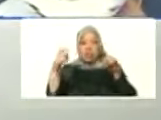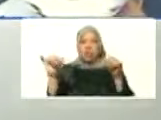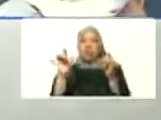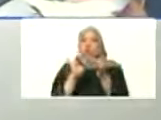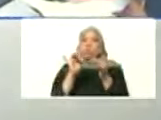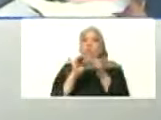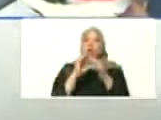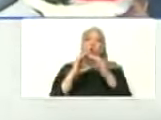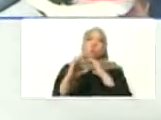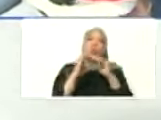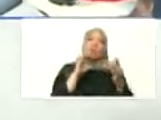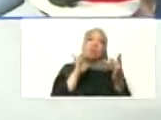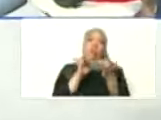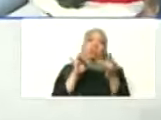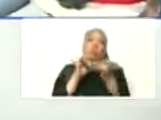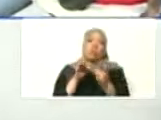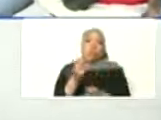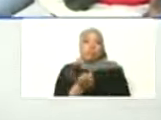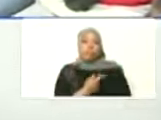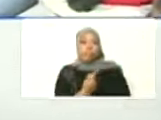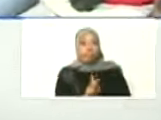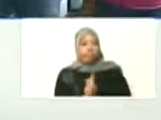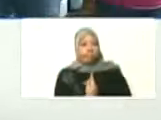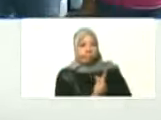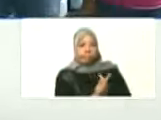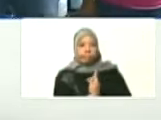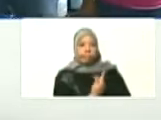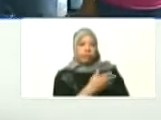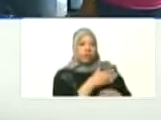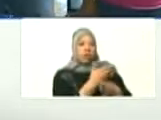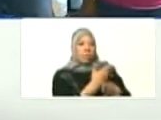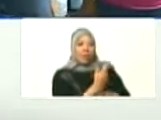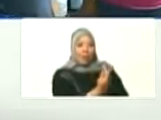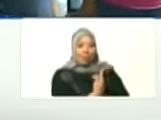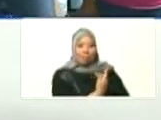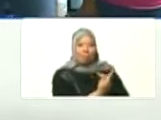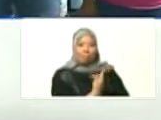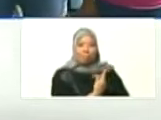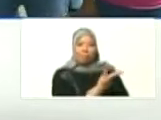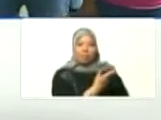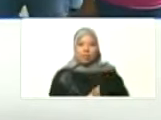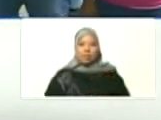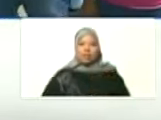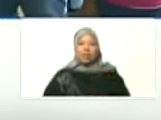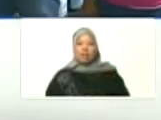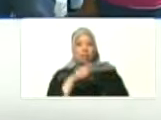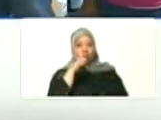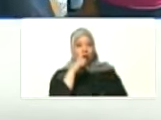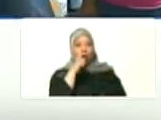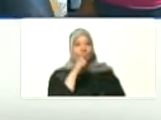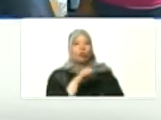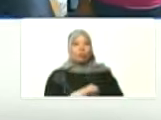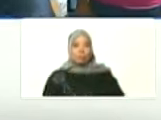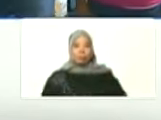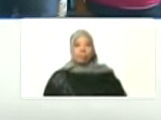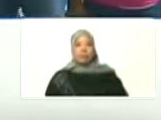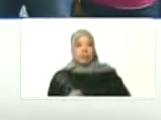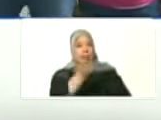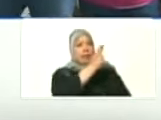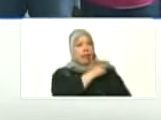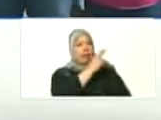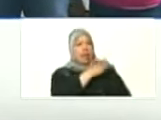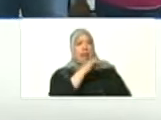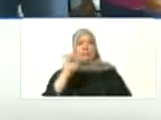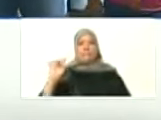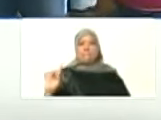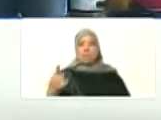comunicación directa con usted, y que esa comunicación directa está generando un efecto. Yo le decía, presidente, nuestra directora fue una de las